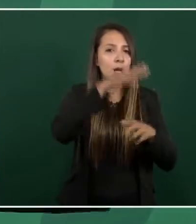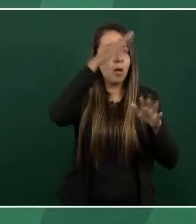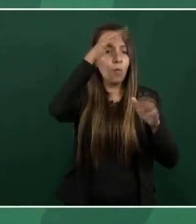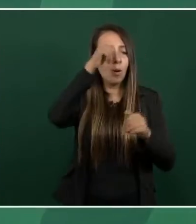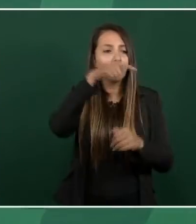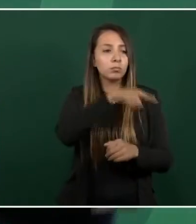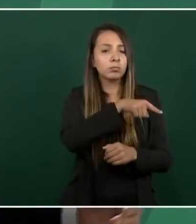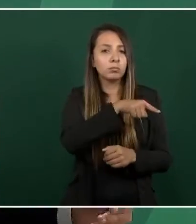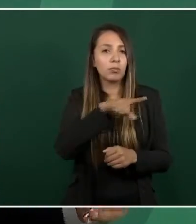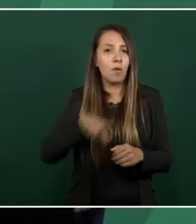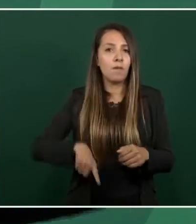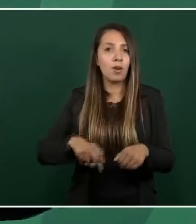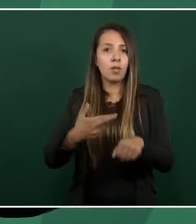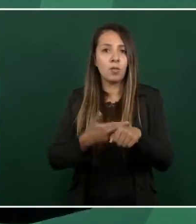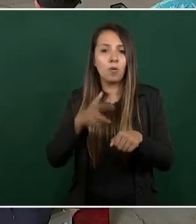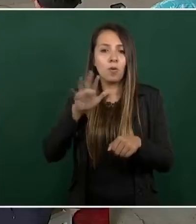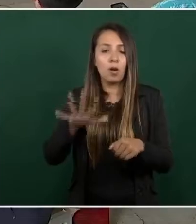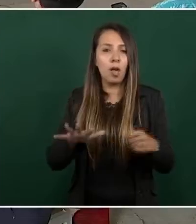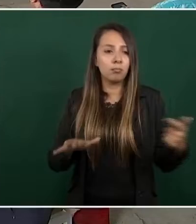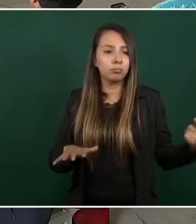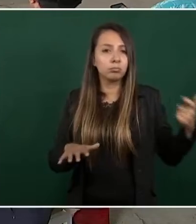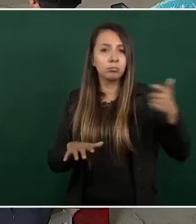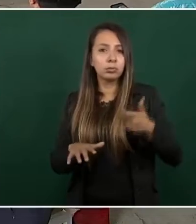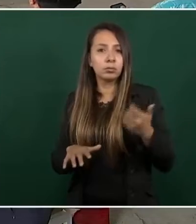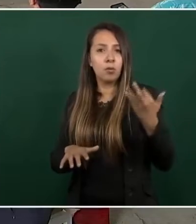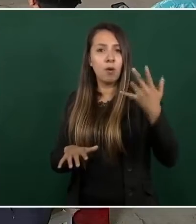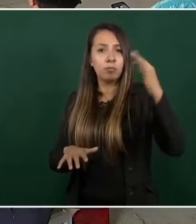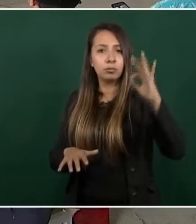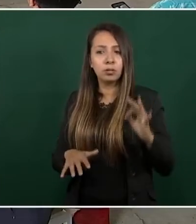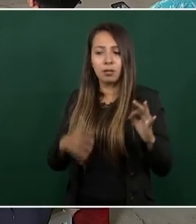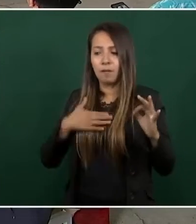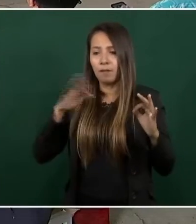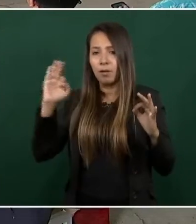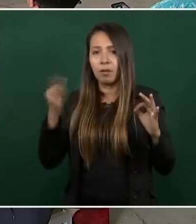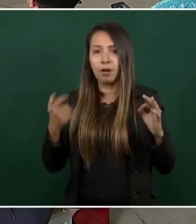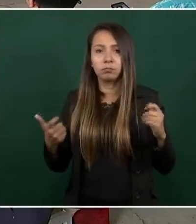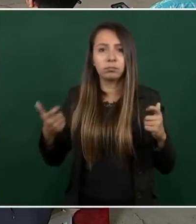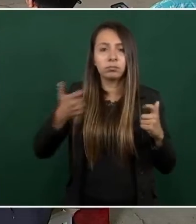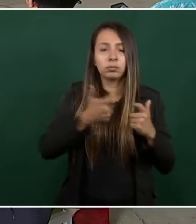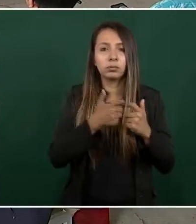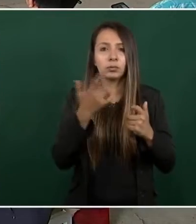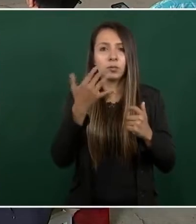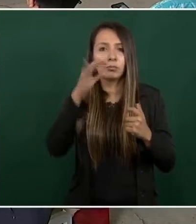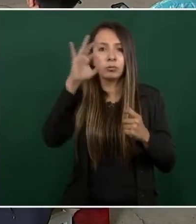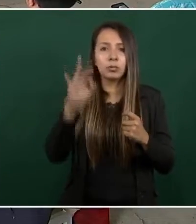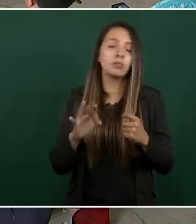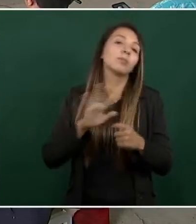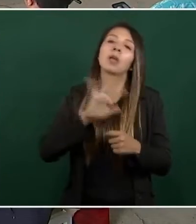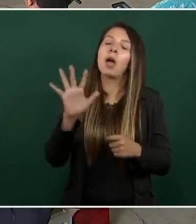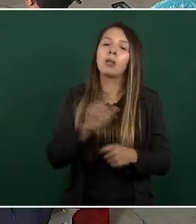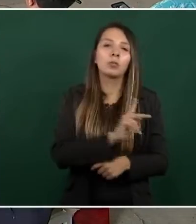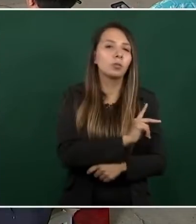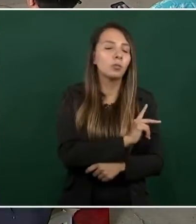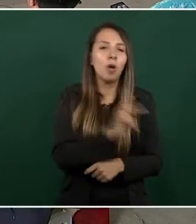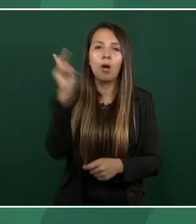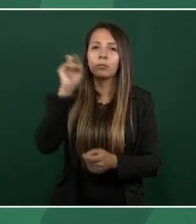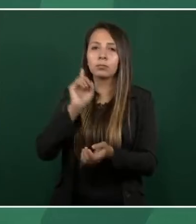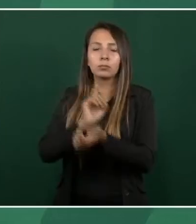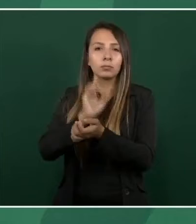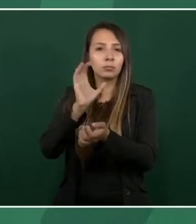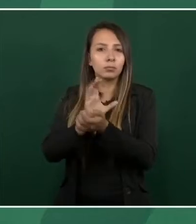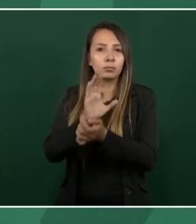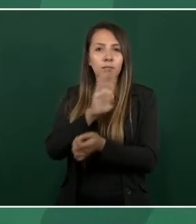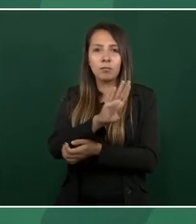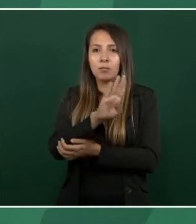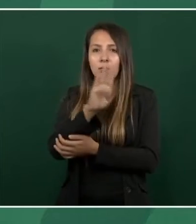aportar, la gobernadora, el 50%, nosotros el 50%, y ya va a ser universal. Es decir, todos los discapacitados de Baja